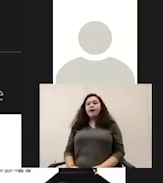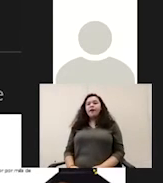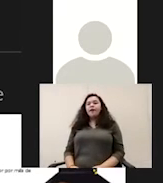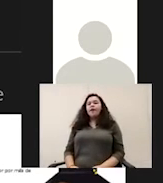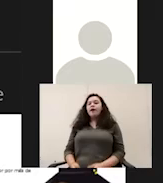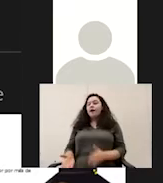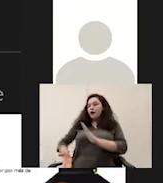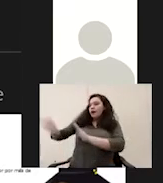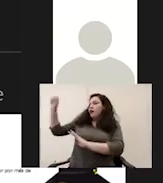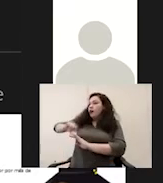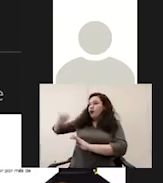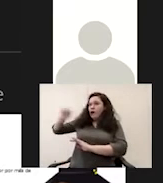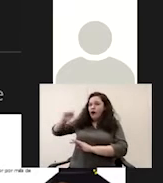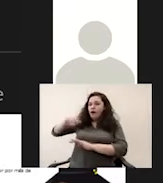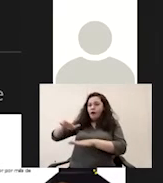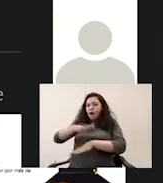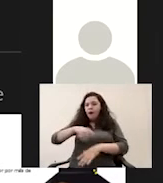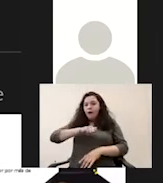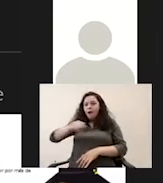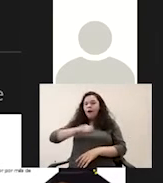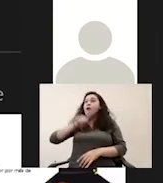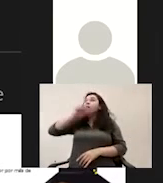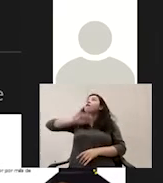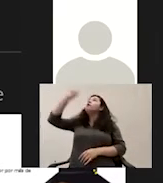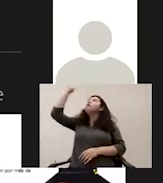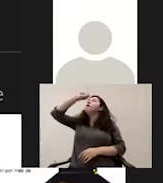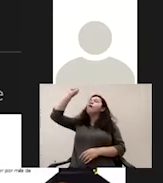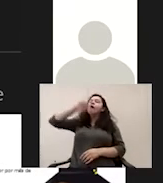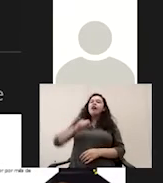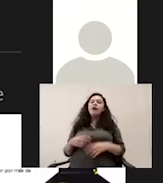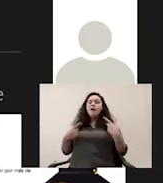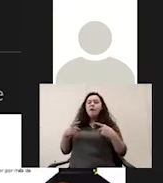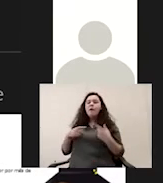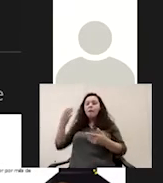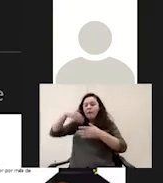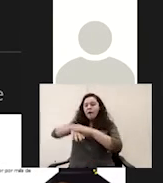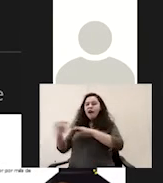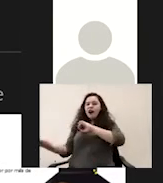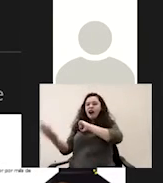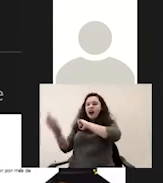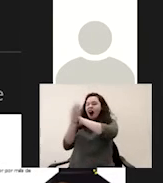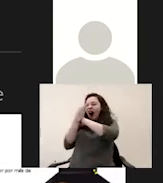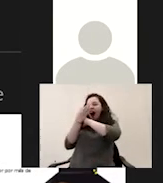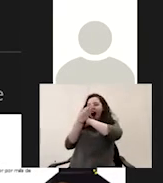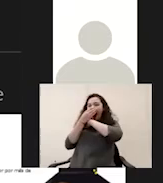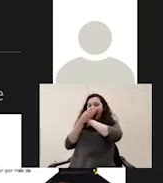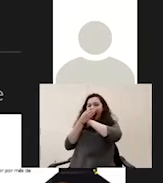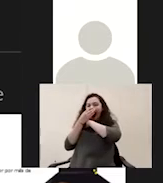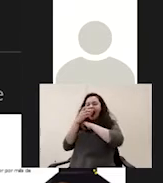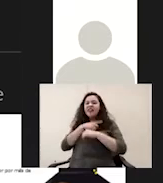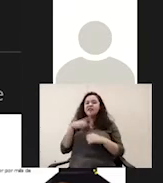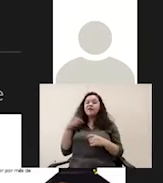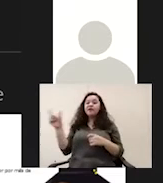pisos y techos, pero sí les recomendamos que la persona que entre, pues que se proteja. ¿Por qué razón? Pues porque cuando ustedes ya entran